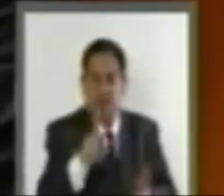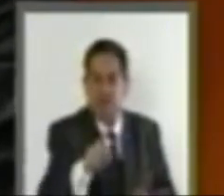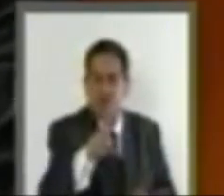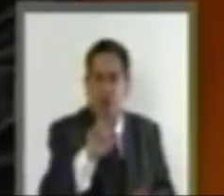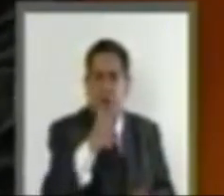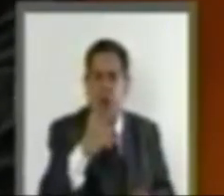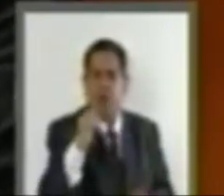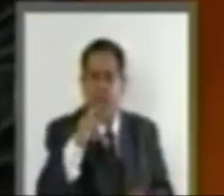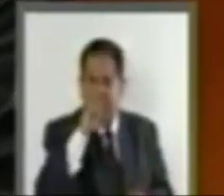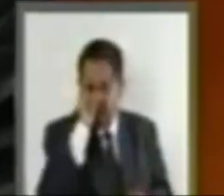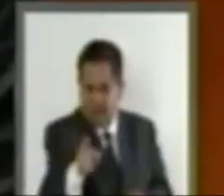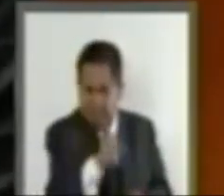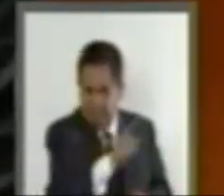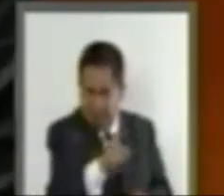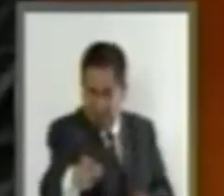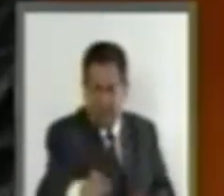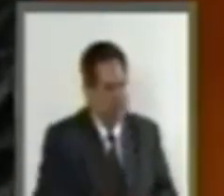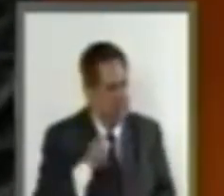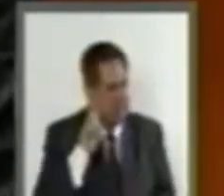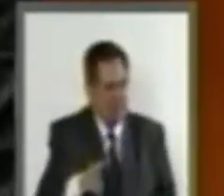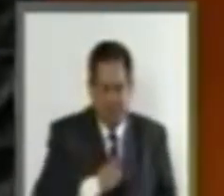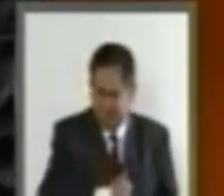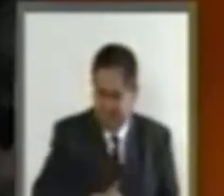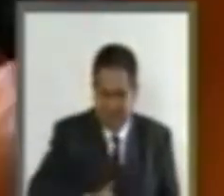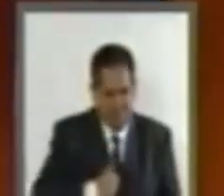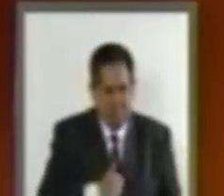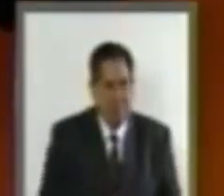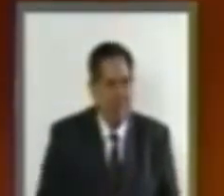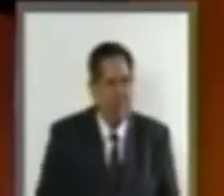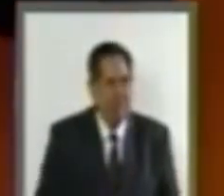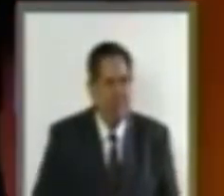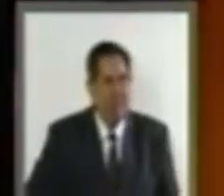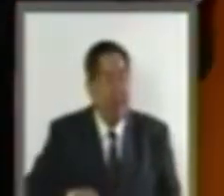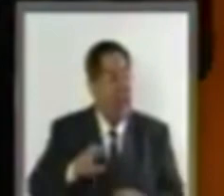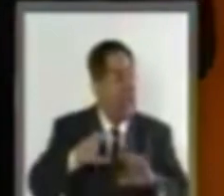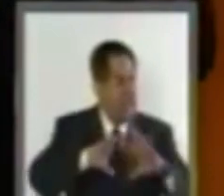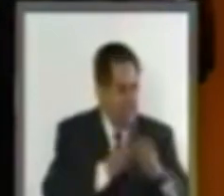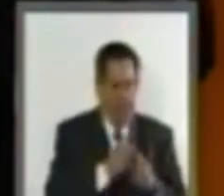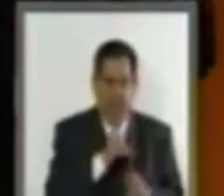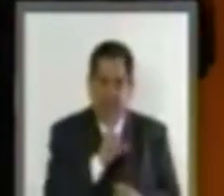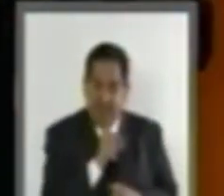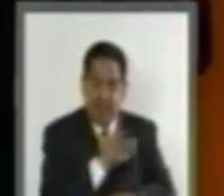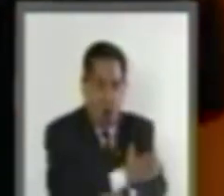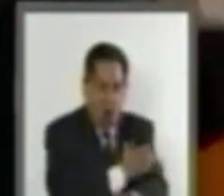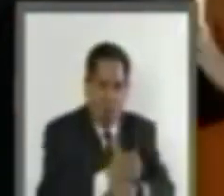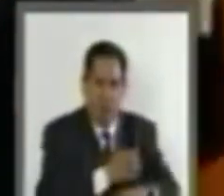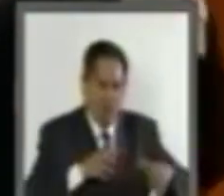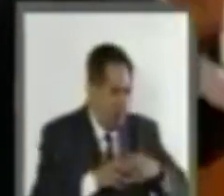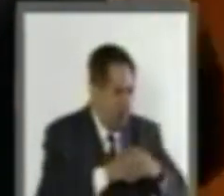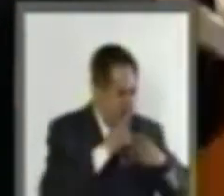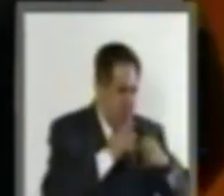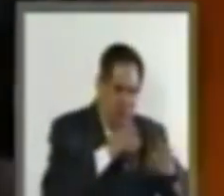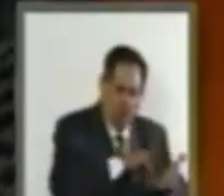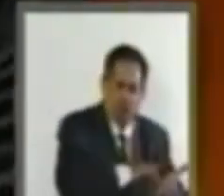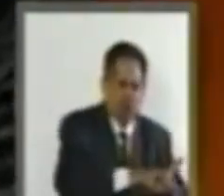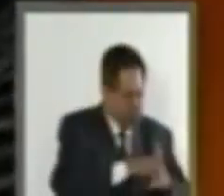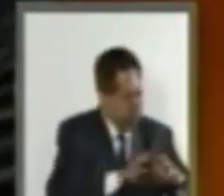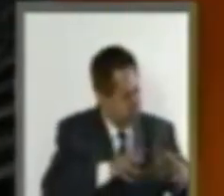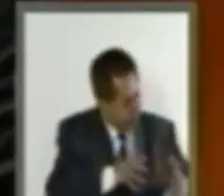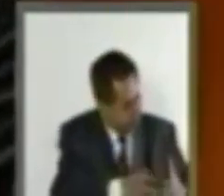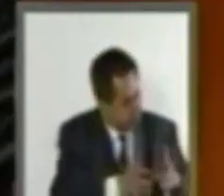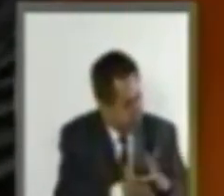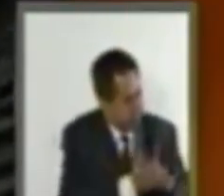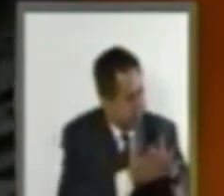importante con contexto internacional, escuchando a los actores, y así lo hemos hecho en otros temas muy controversiales, muy